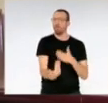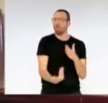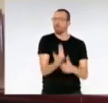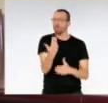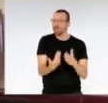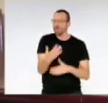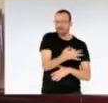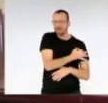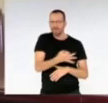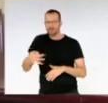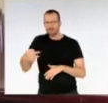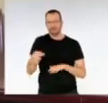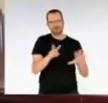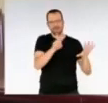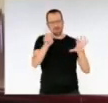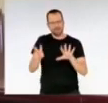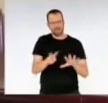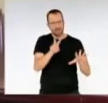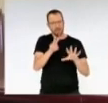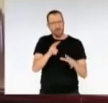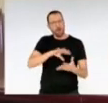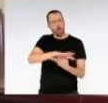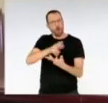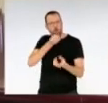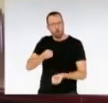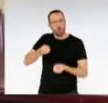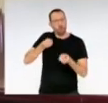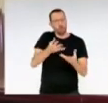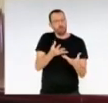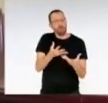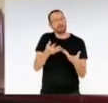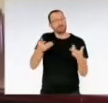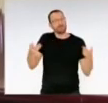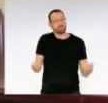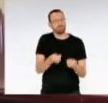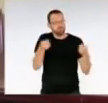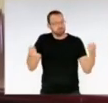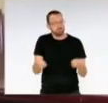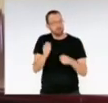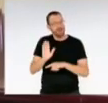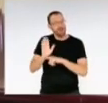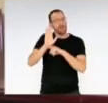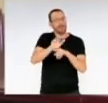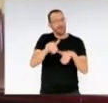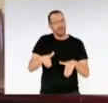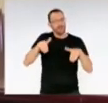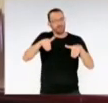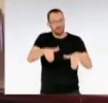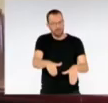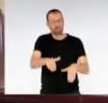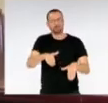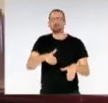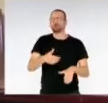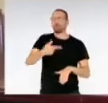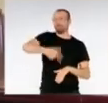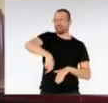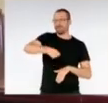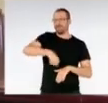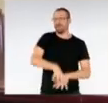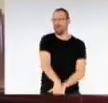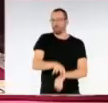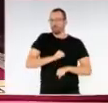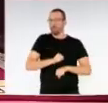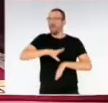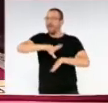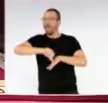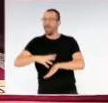las siete islas contándoles las principales propuestas que hacen los candidatos a presidir los siete cabildos insulares. Vamos a